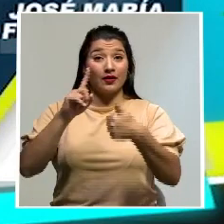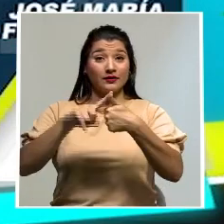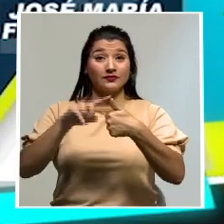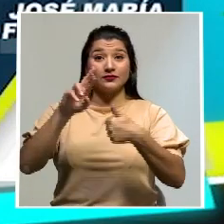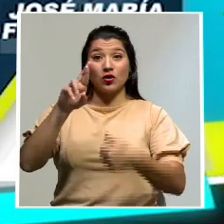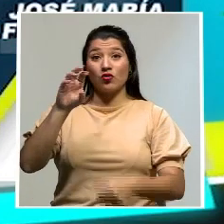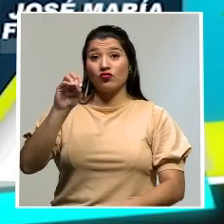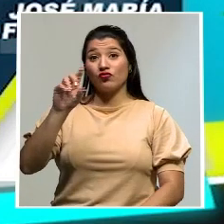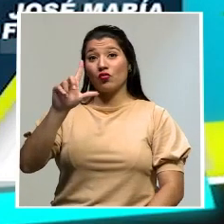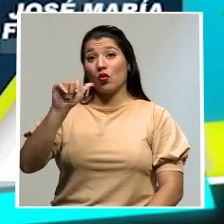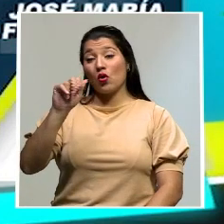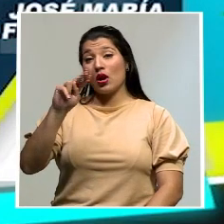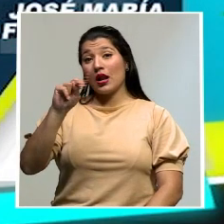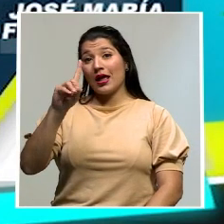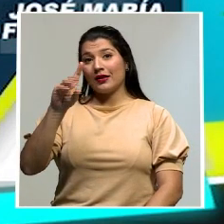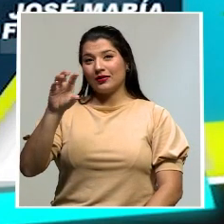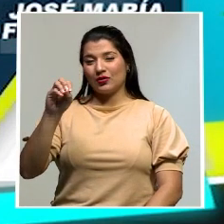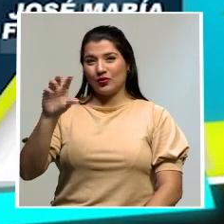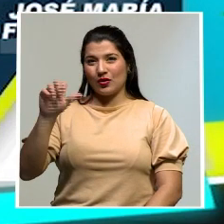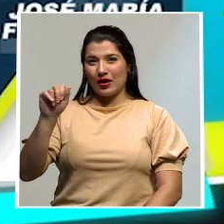Rolando Araya Monge,